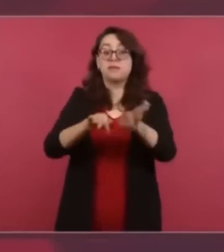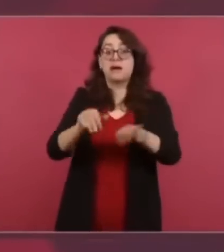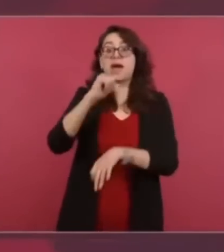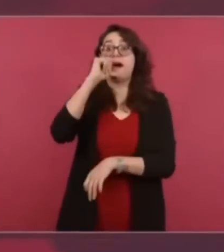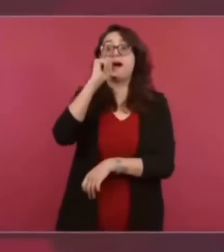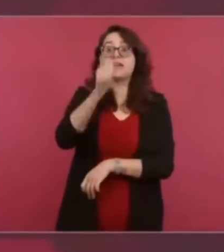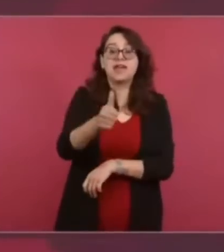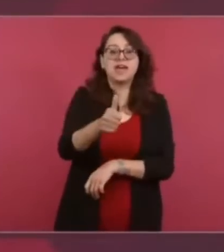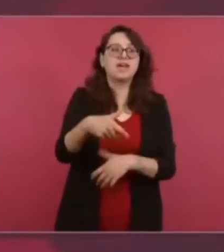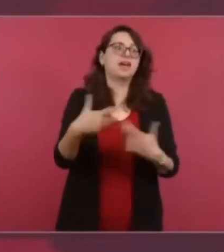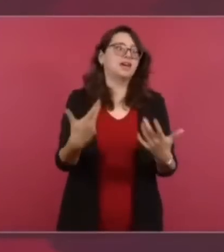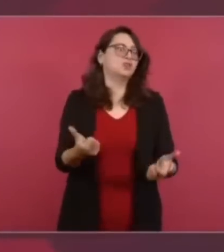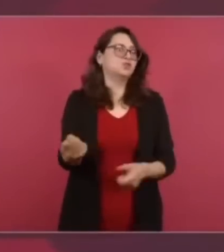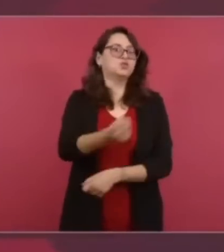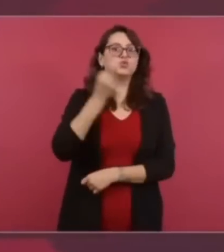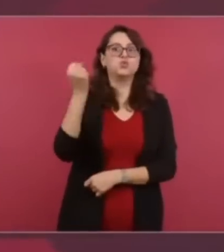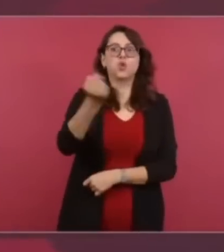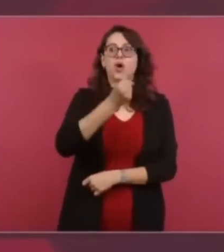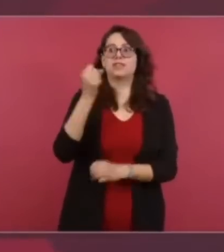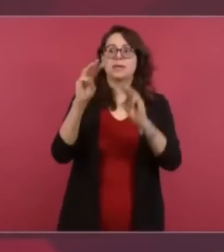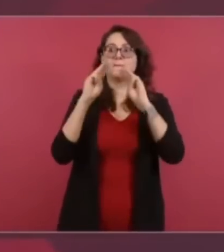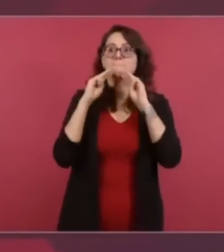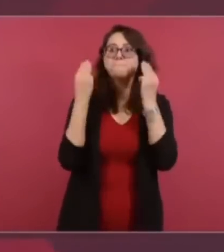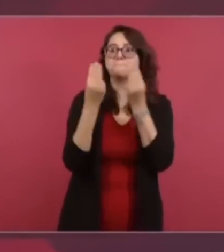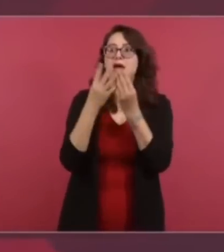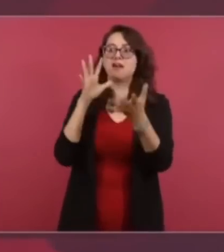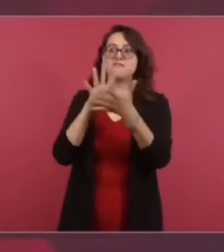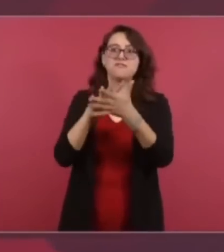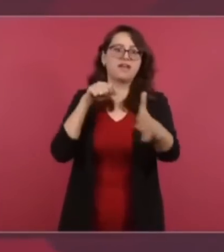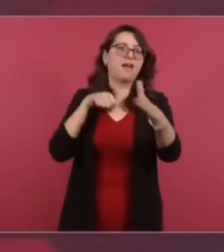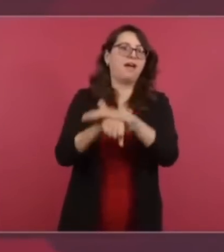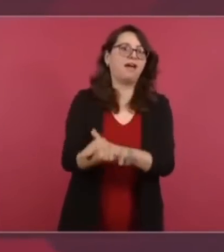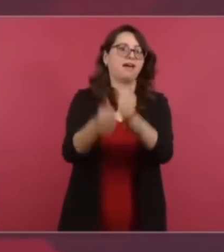¿Cuánto es que van a estar sin hacer nada?